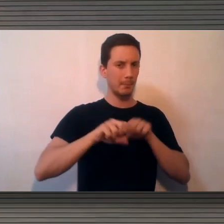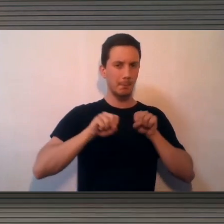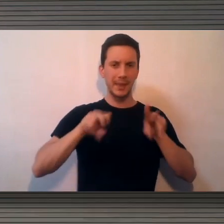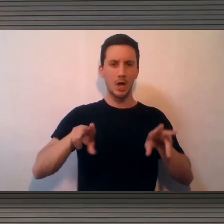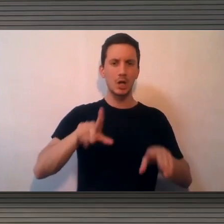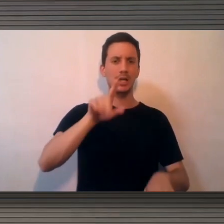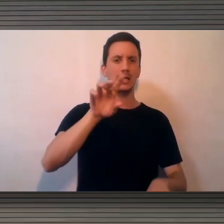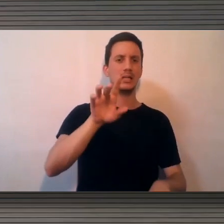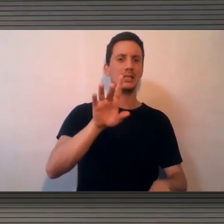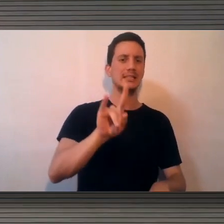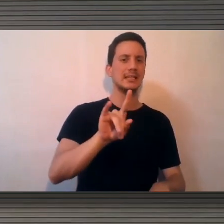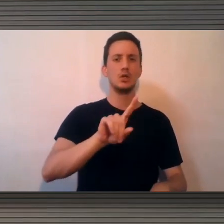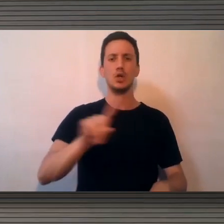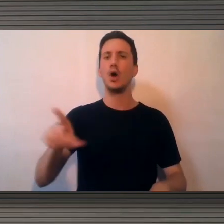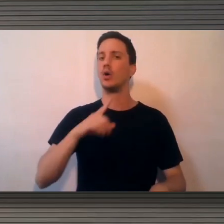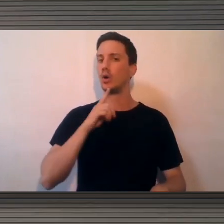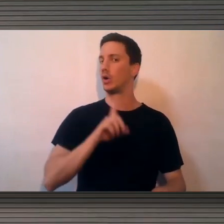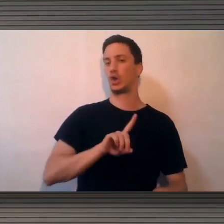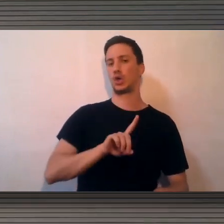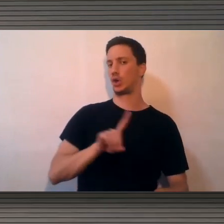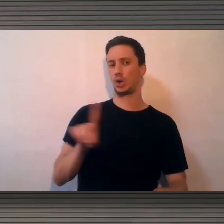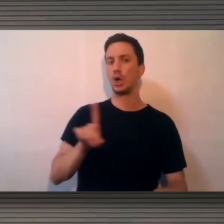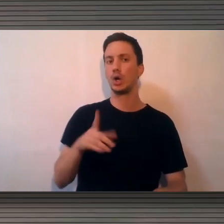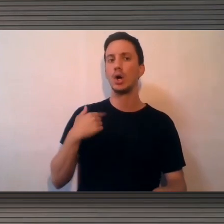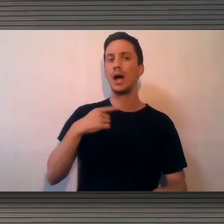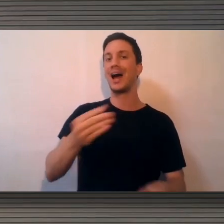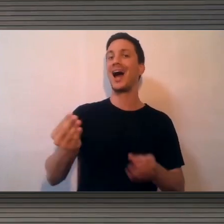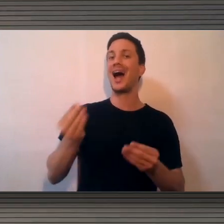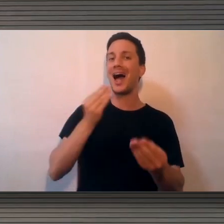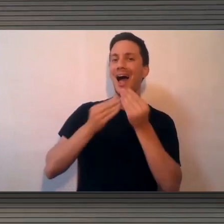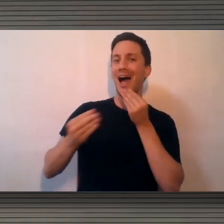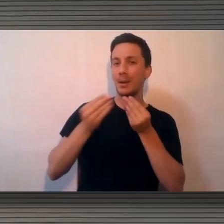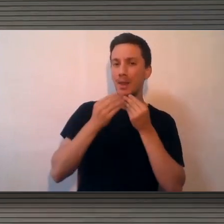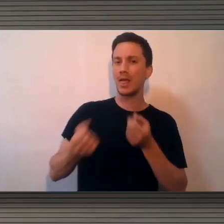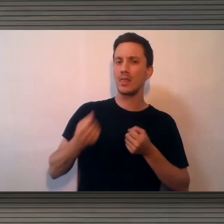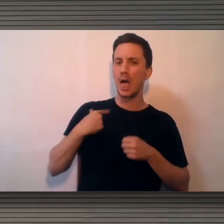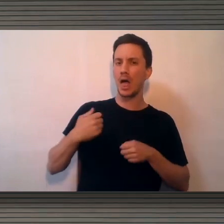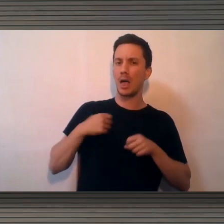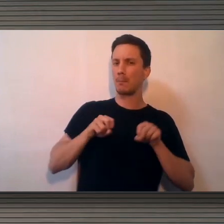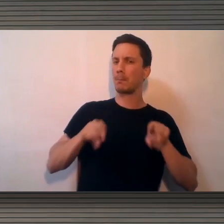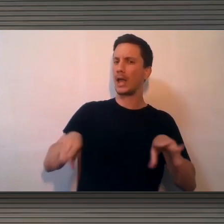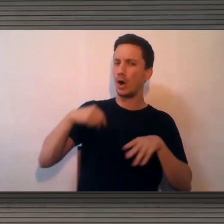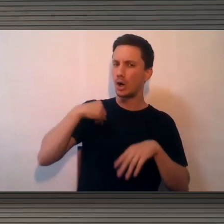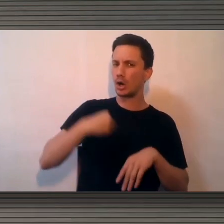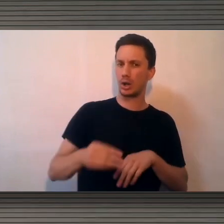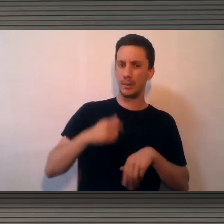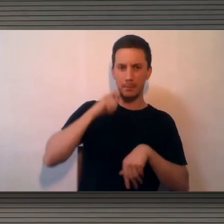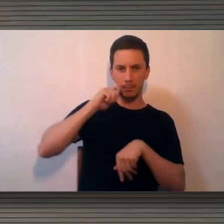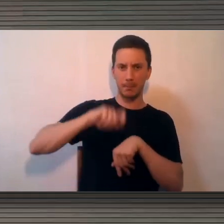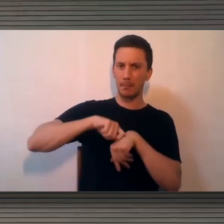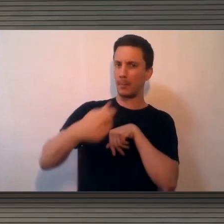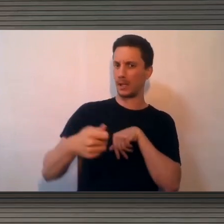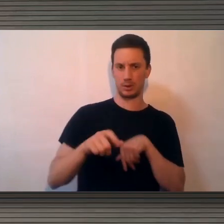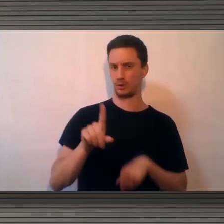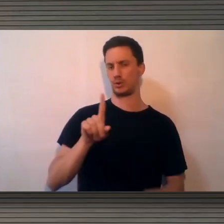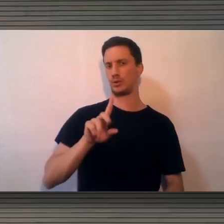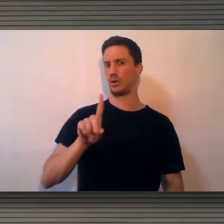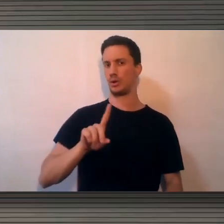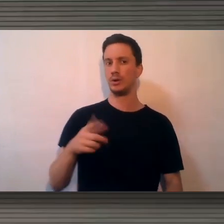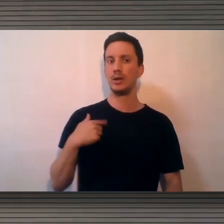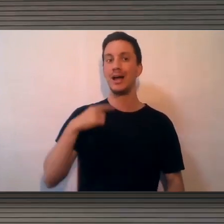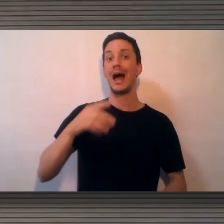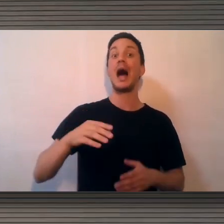No, no, o sea, los alimentos no empeoran la dermatitis atópica. Lo que pasa que los